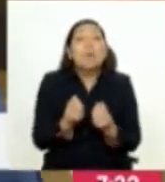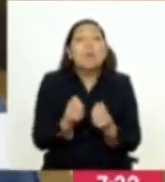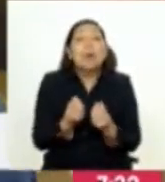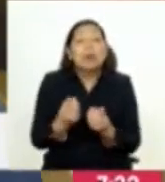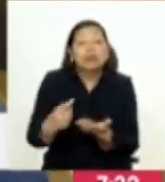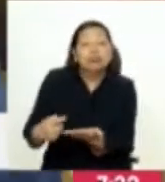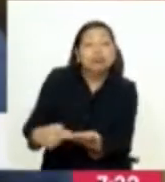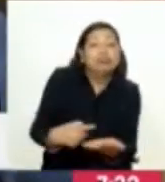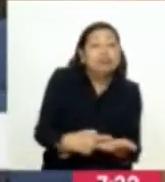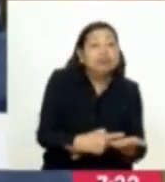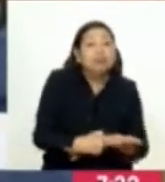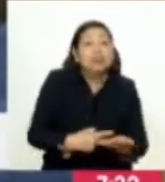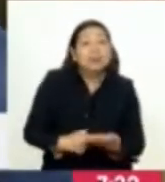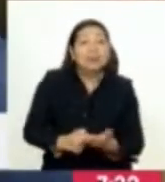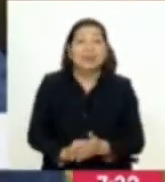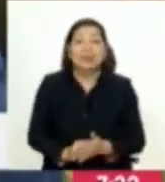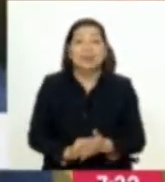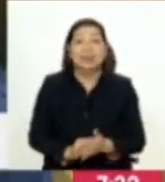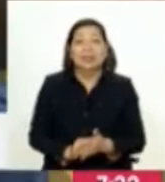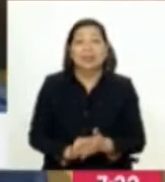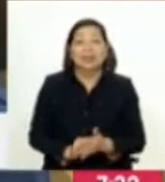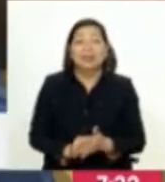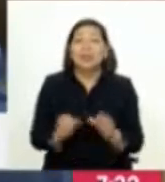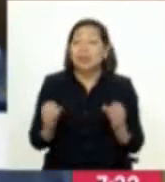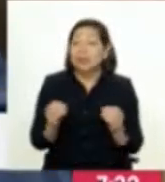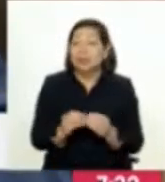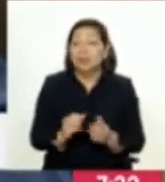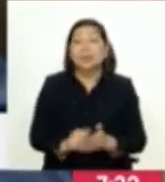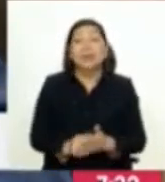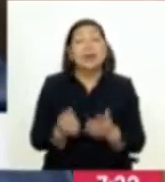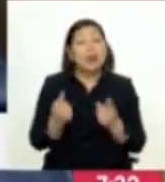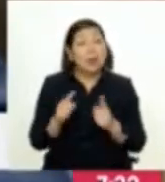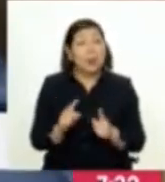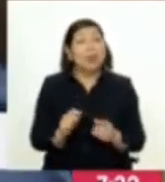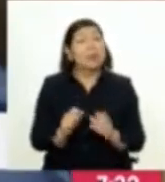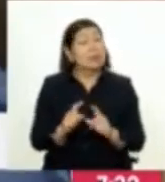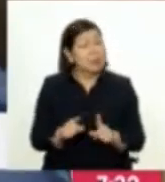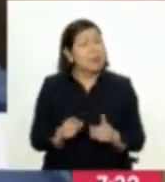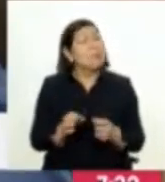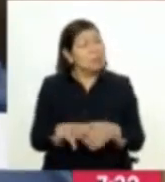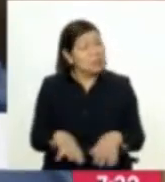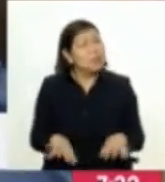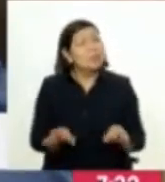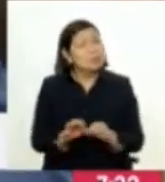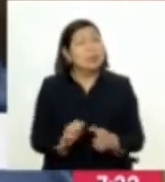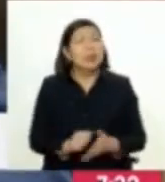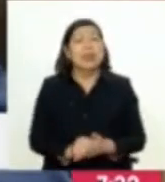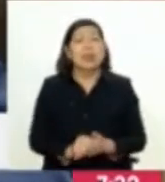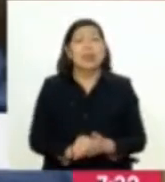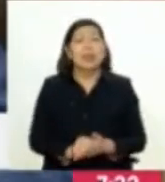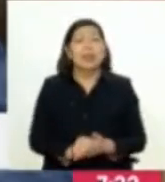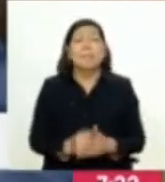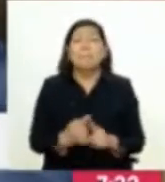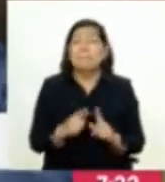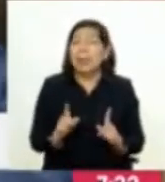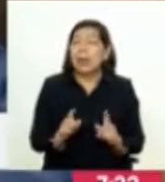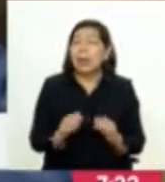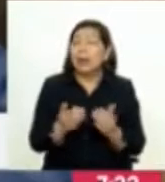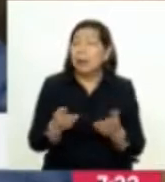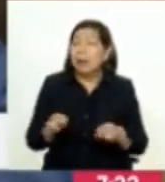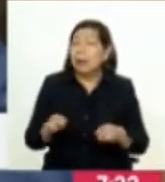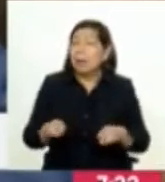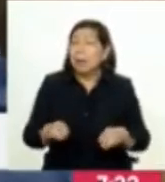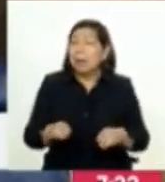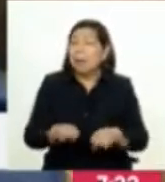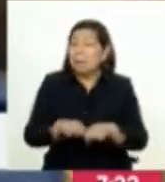de concertación. Discúlpeme que hable de la mesa y no del conjunto del acuerdo, pero es un aprendizaje. Un aprendizaje, la mesa es más